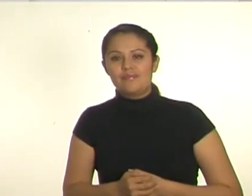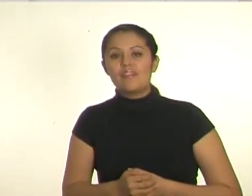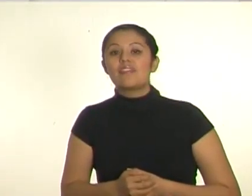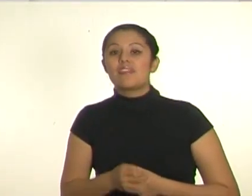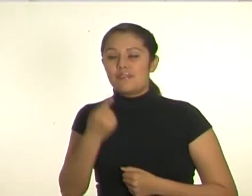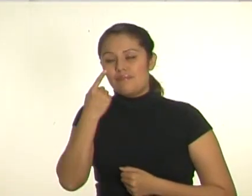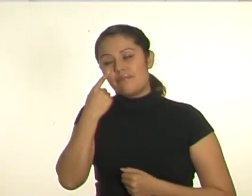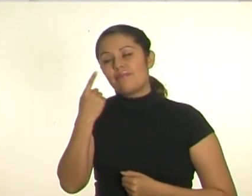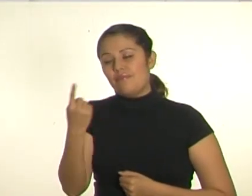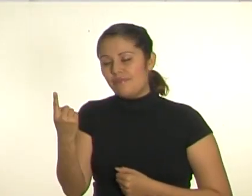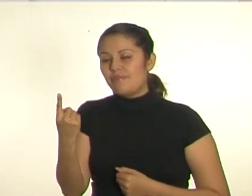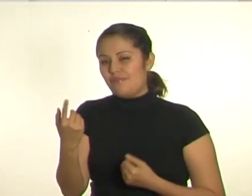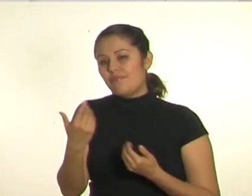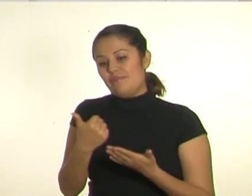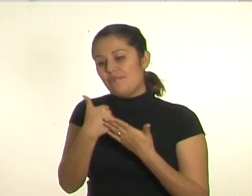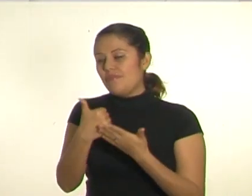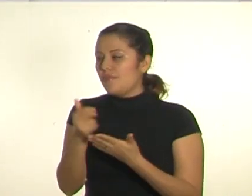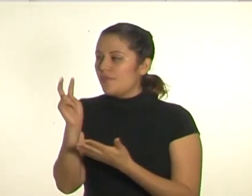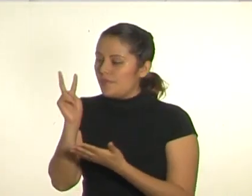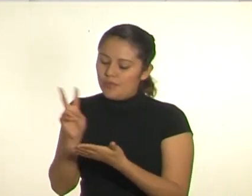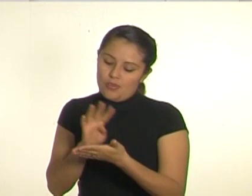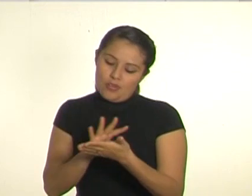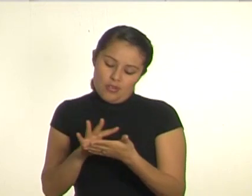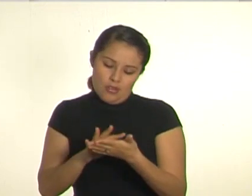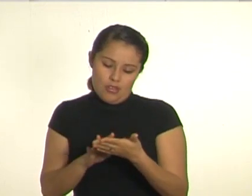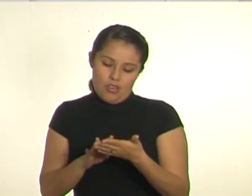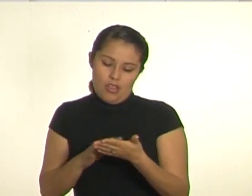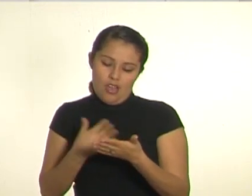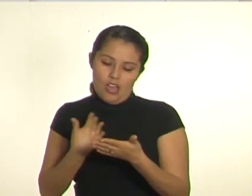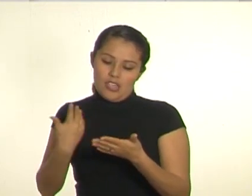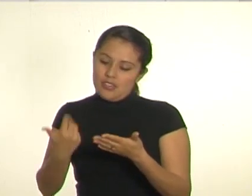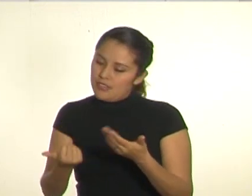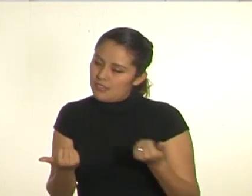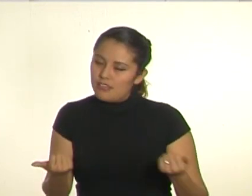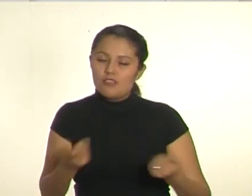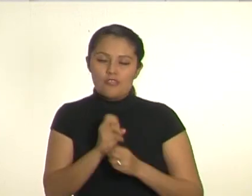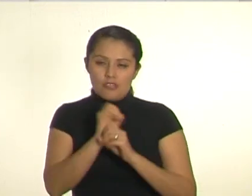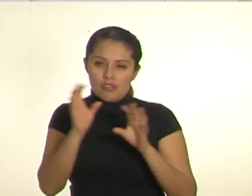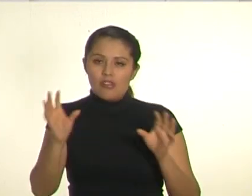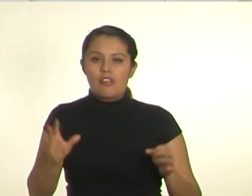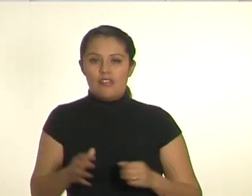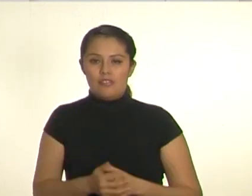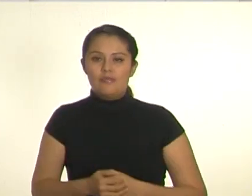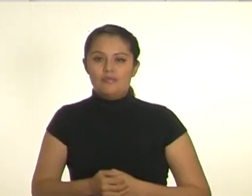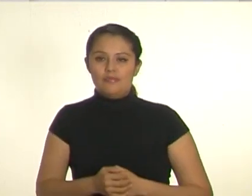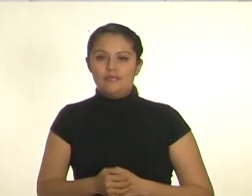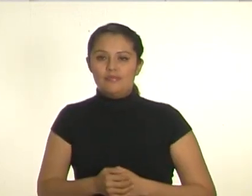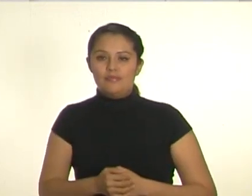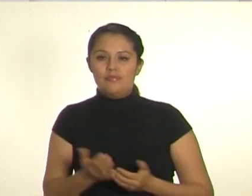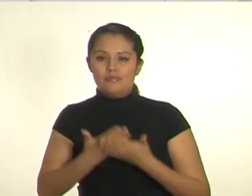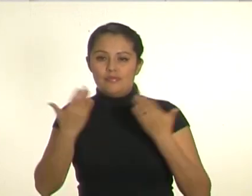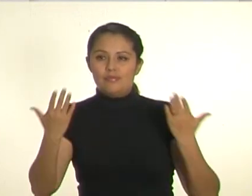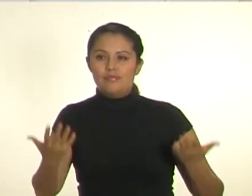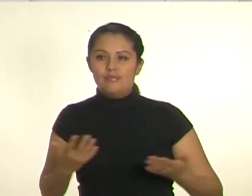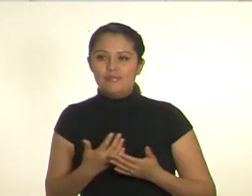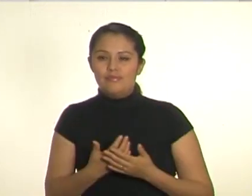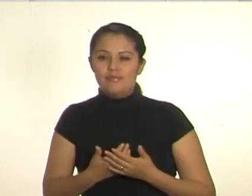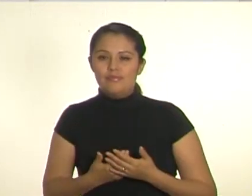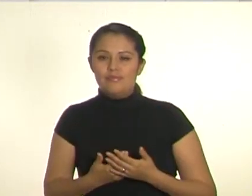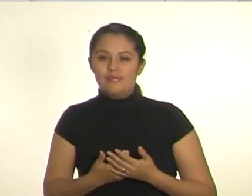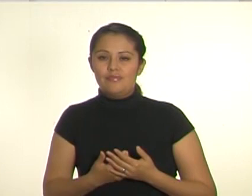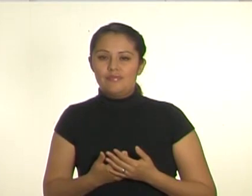identificar los signos de exclamación o signos de admiración. Ahora bien, vamos